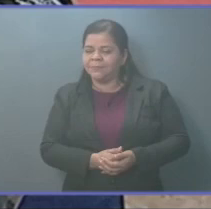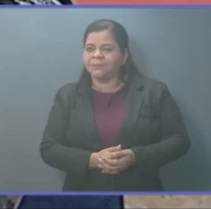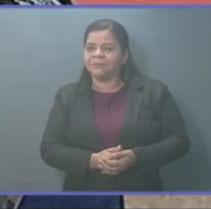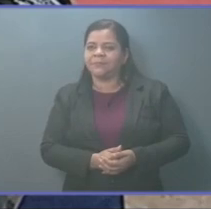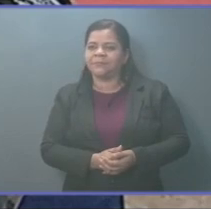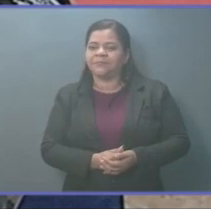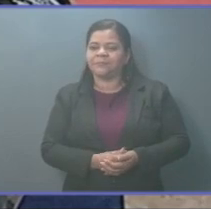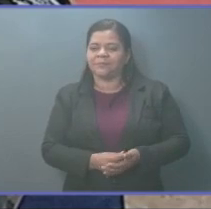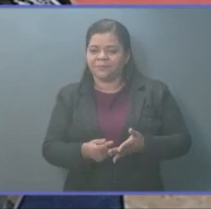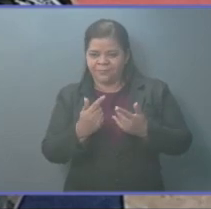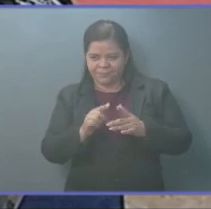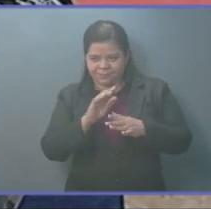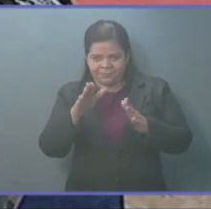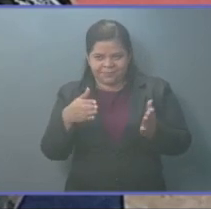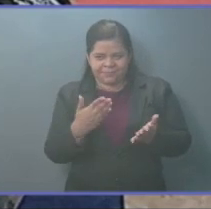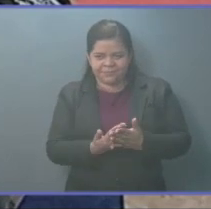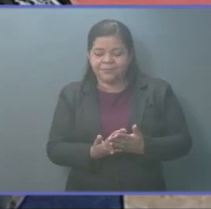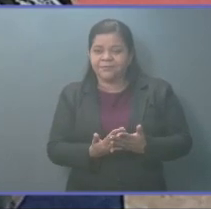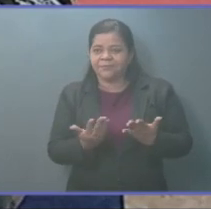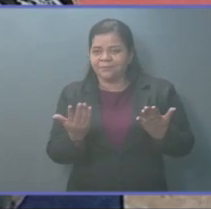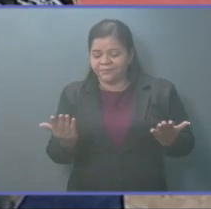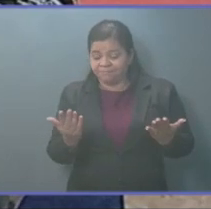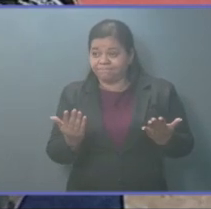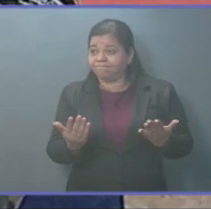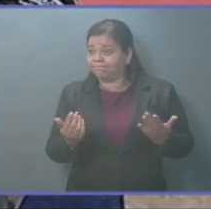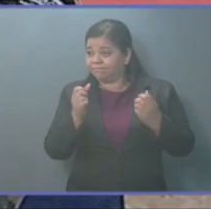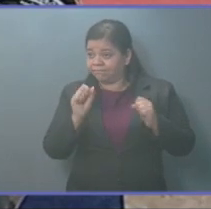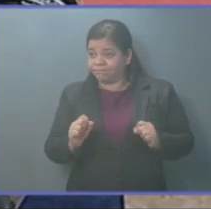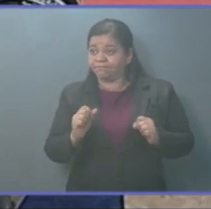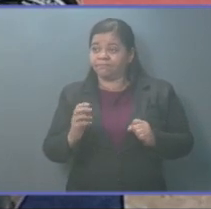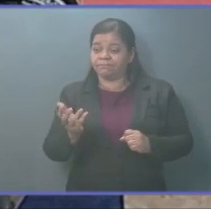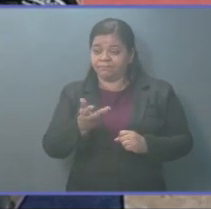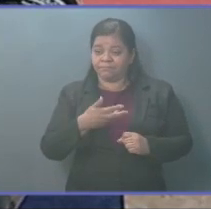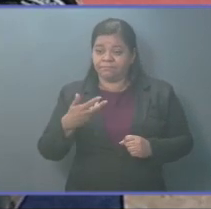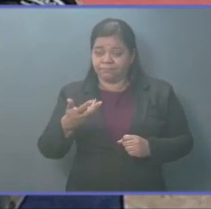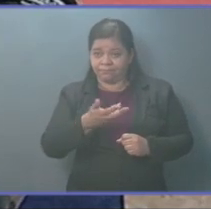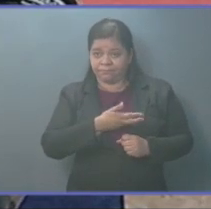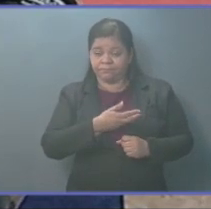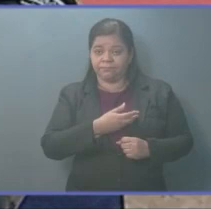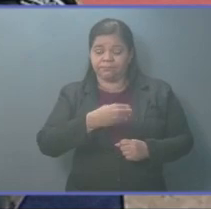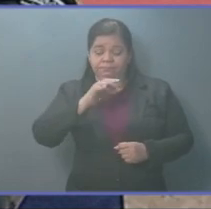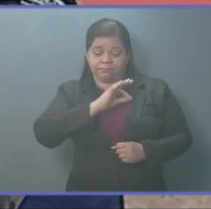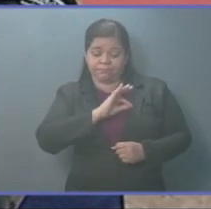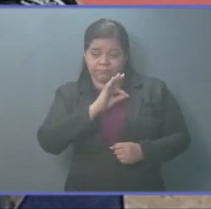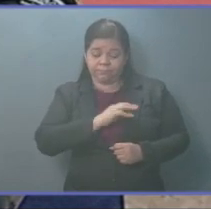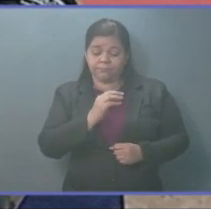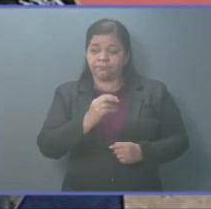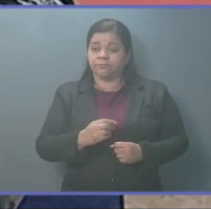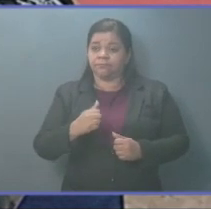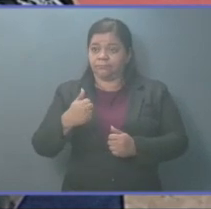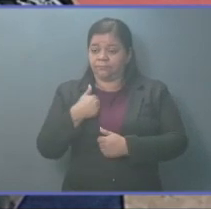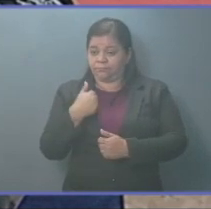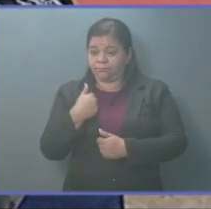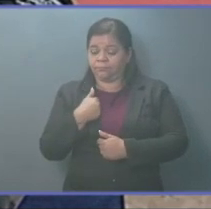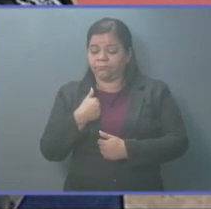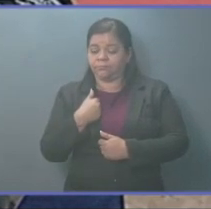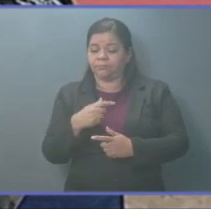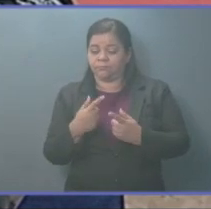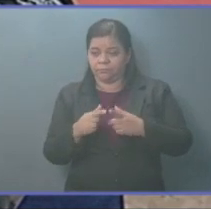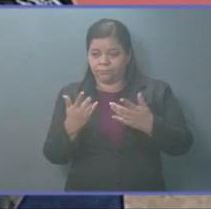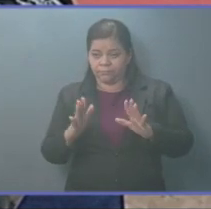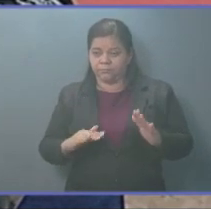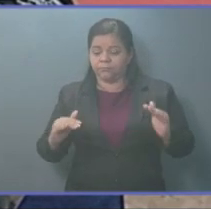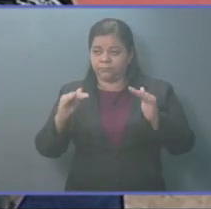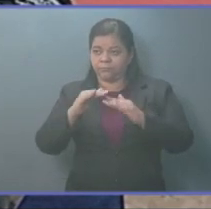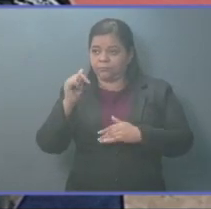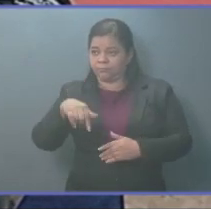para responder porque es que estuvieron los miembros del Estado Mayor Presidencial proporcionándole la seguridad al